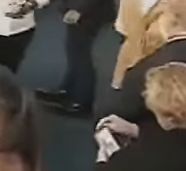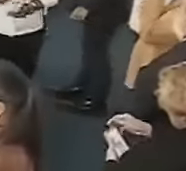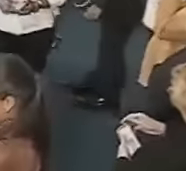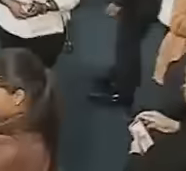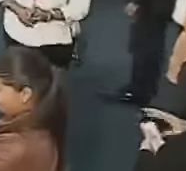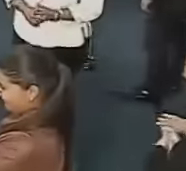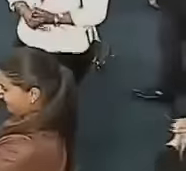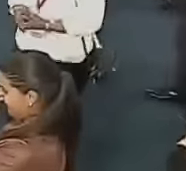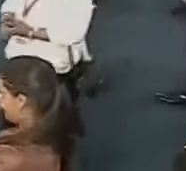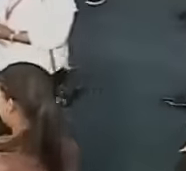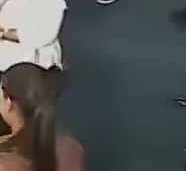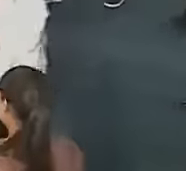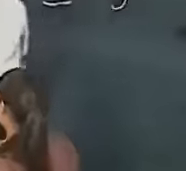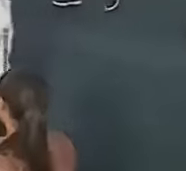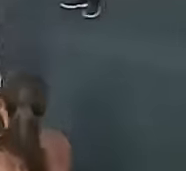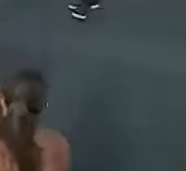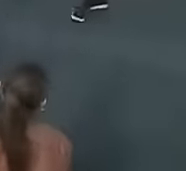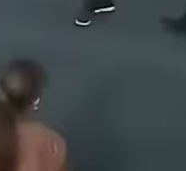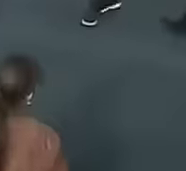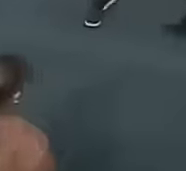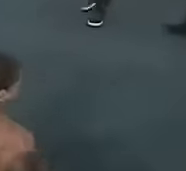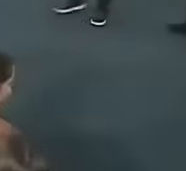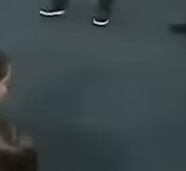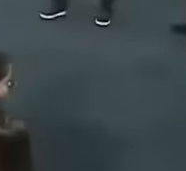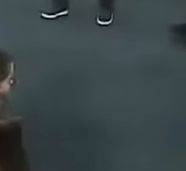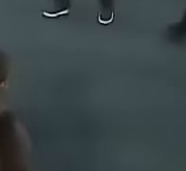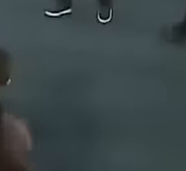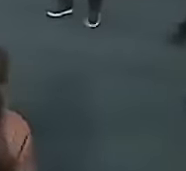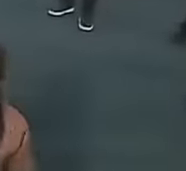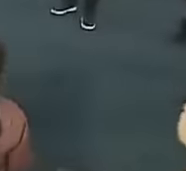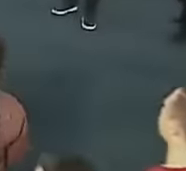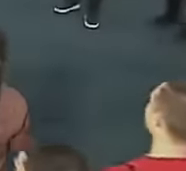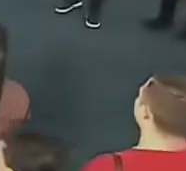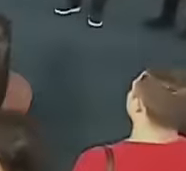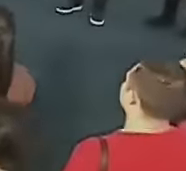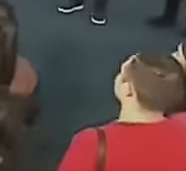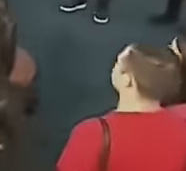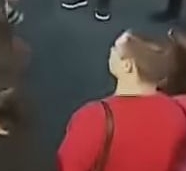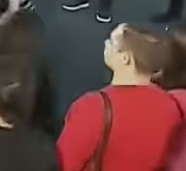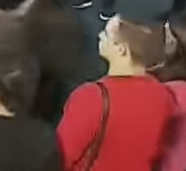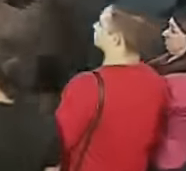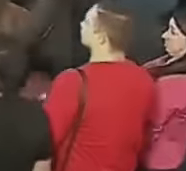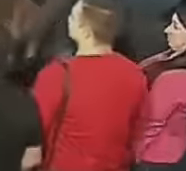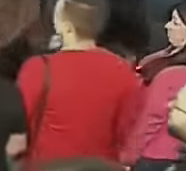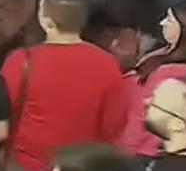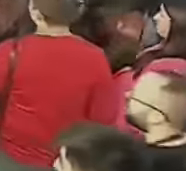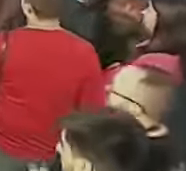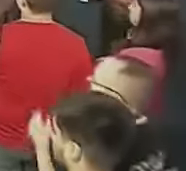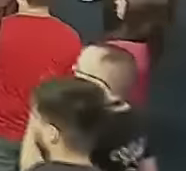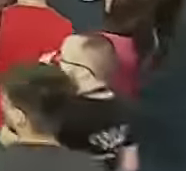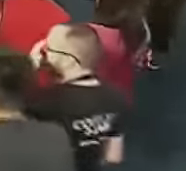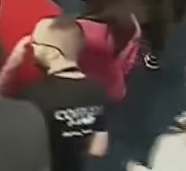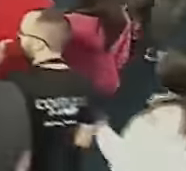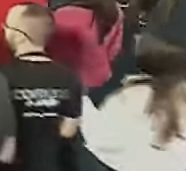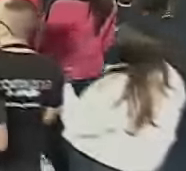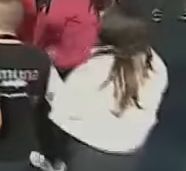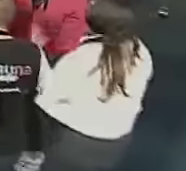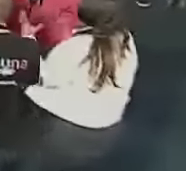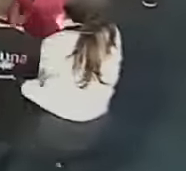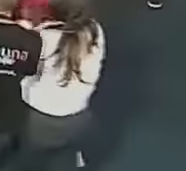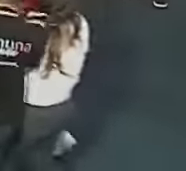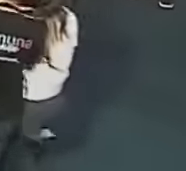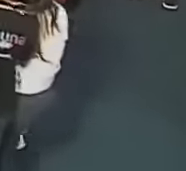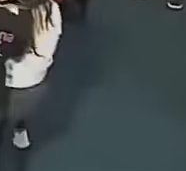el pasado 28 de julio, la elección número 31 en 25 años de revolución, una declaración